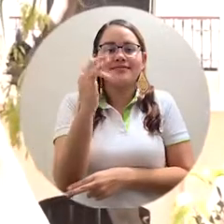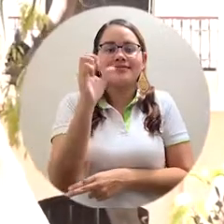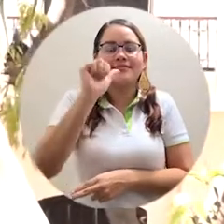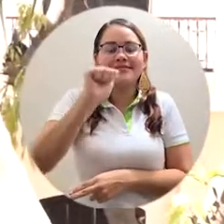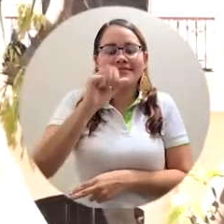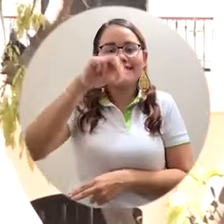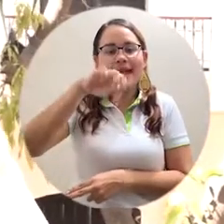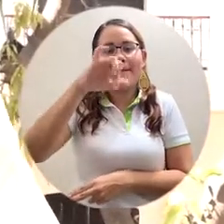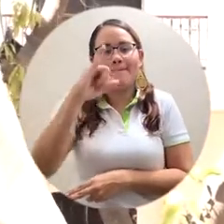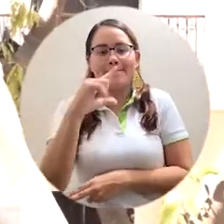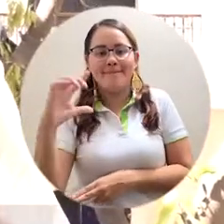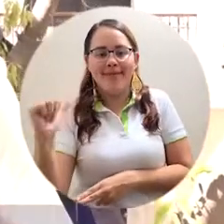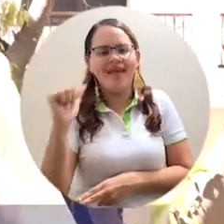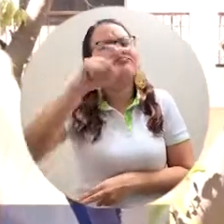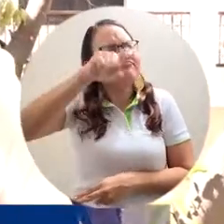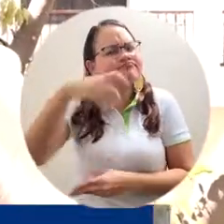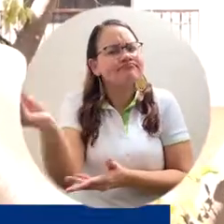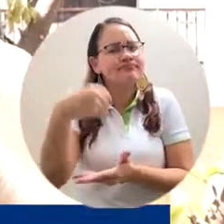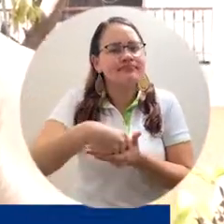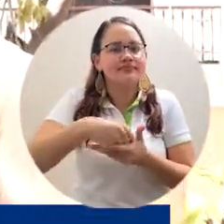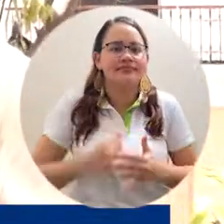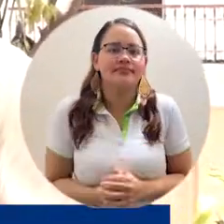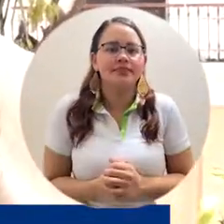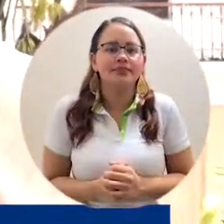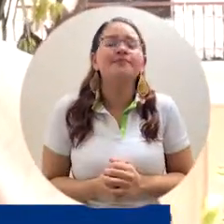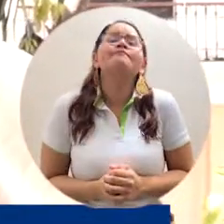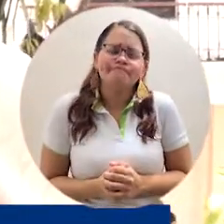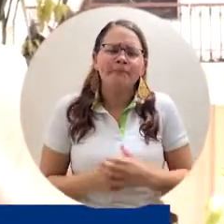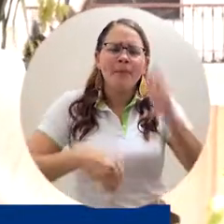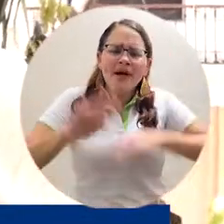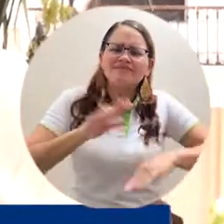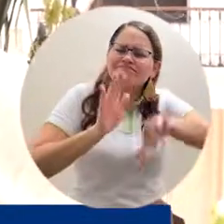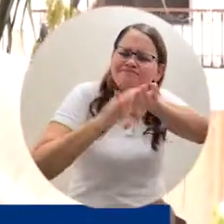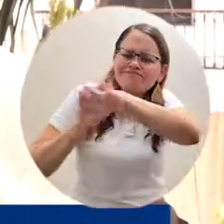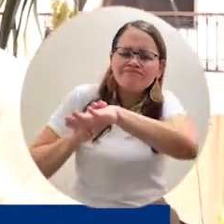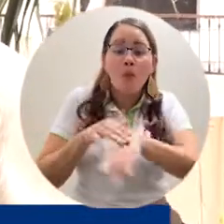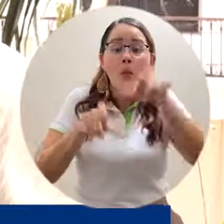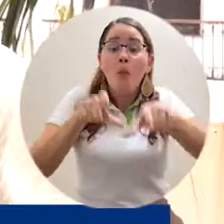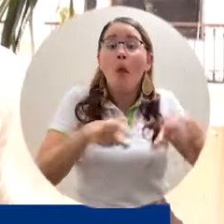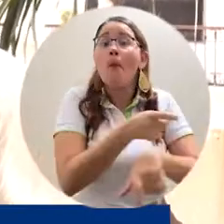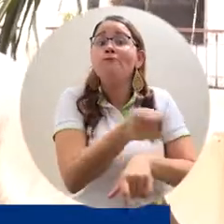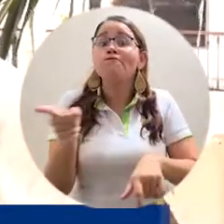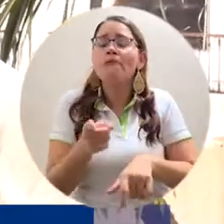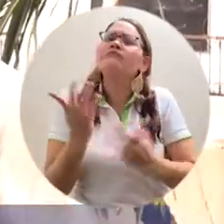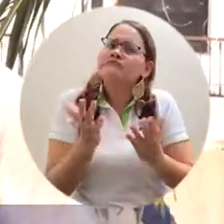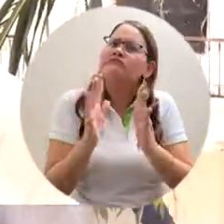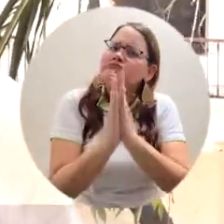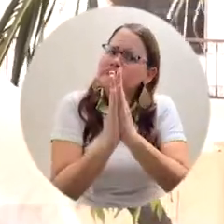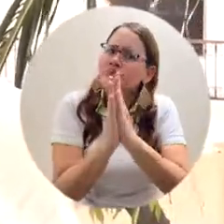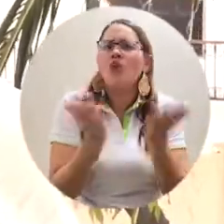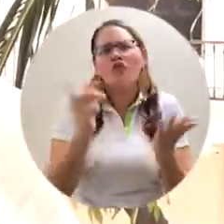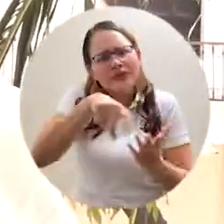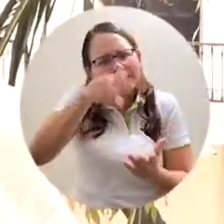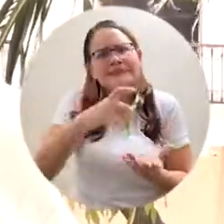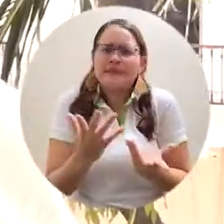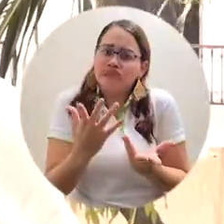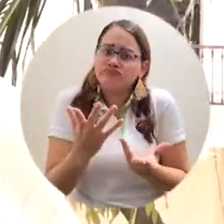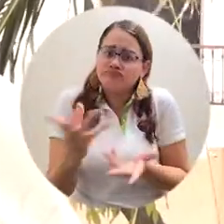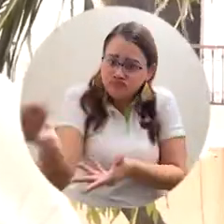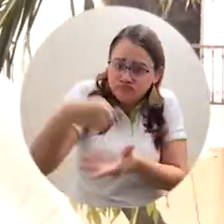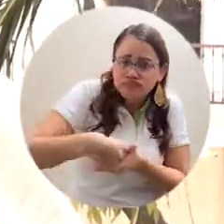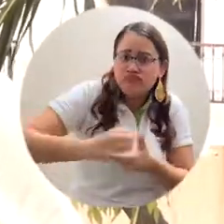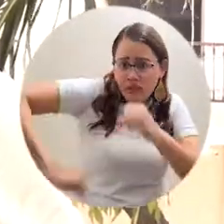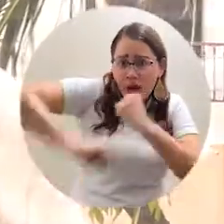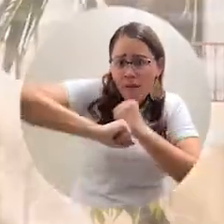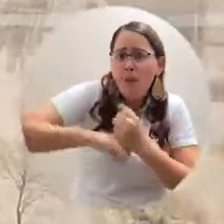proceso, de escuchar las inquietudes de los diputados y reiterar el llamado a que la Gobernación y la Alcaldía aporten el faltante para tratar de ayudar a nuestros